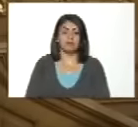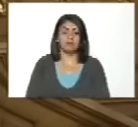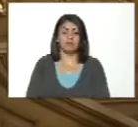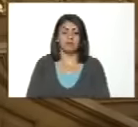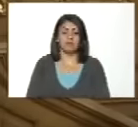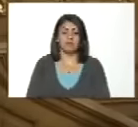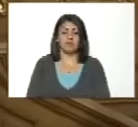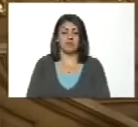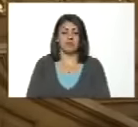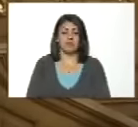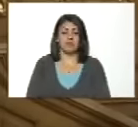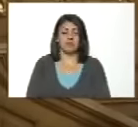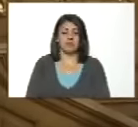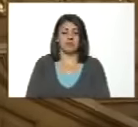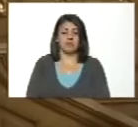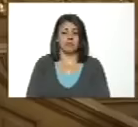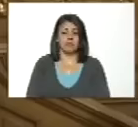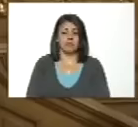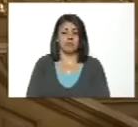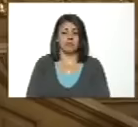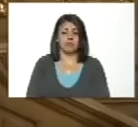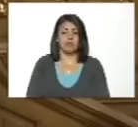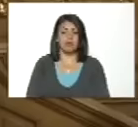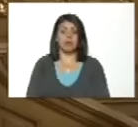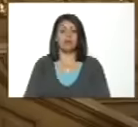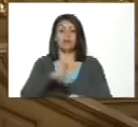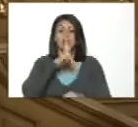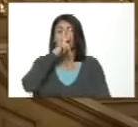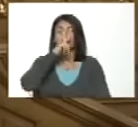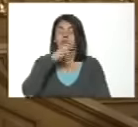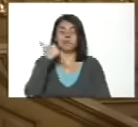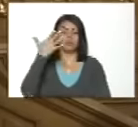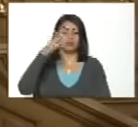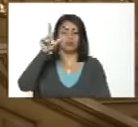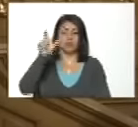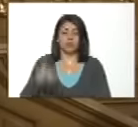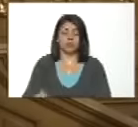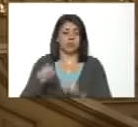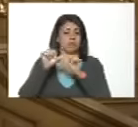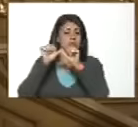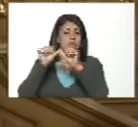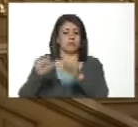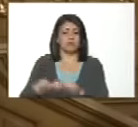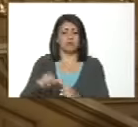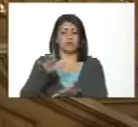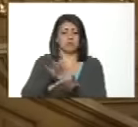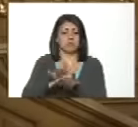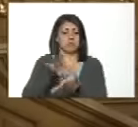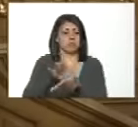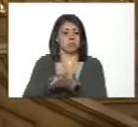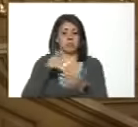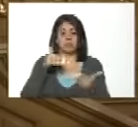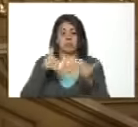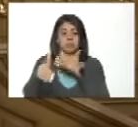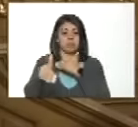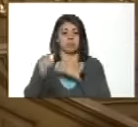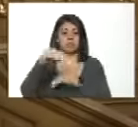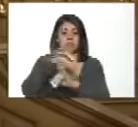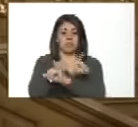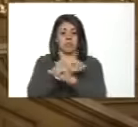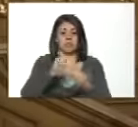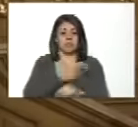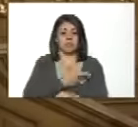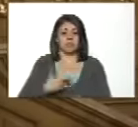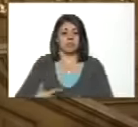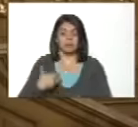para que este horrendo crimen no quede impune por más tiempo. Es todo,